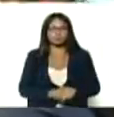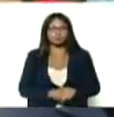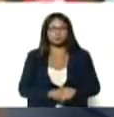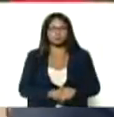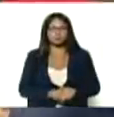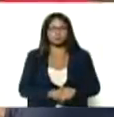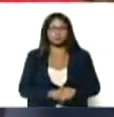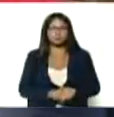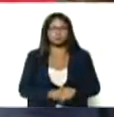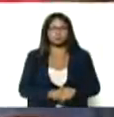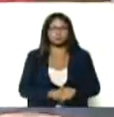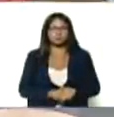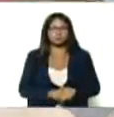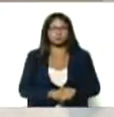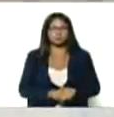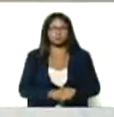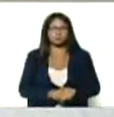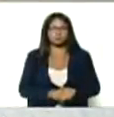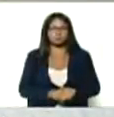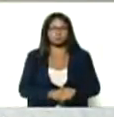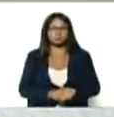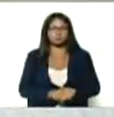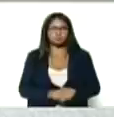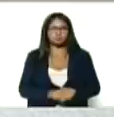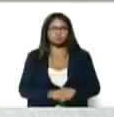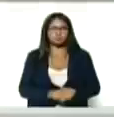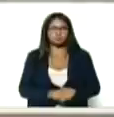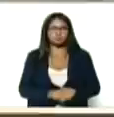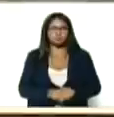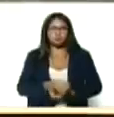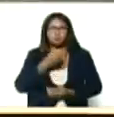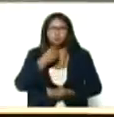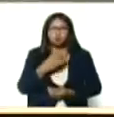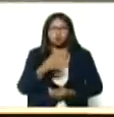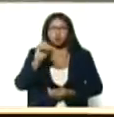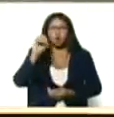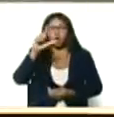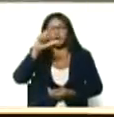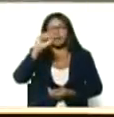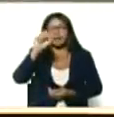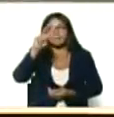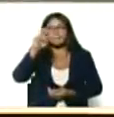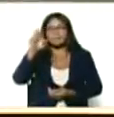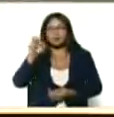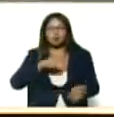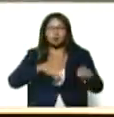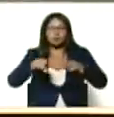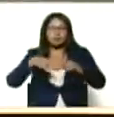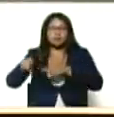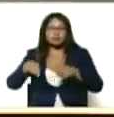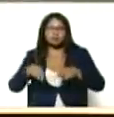Valga la cuña, pues. Bueno. Oliver Guzmán, coordinador de la juventud del INSE y Chamba